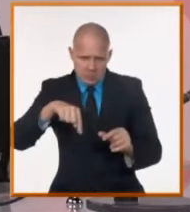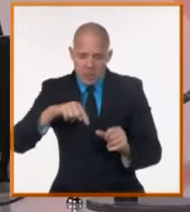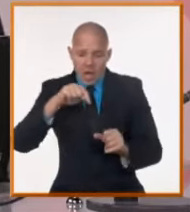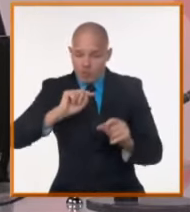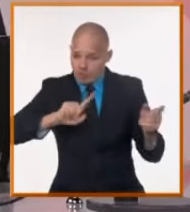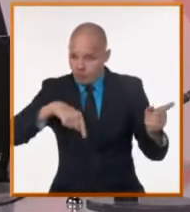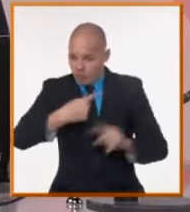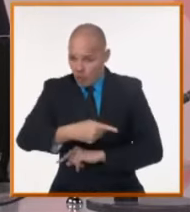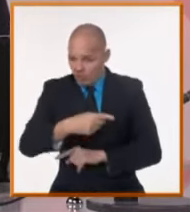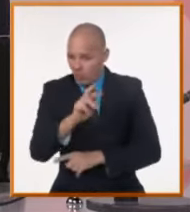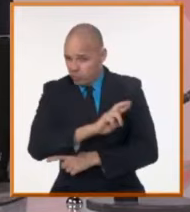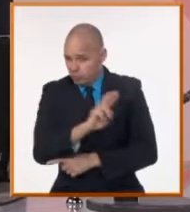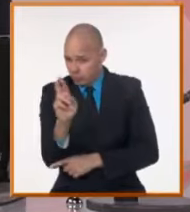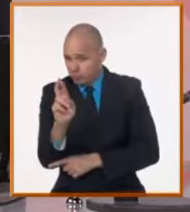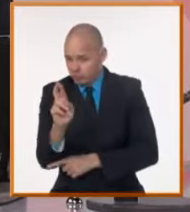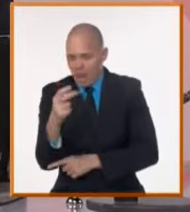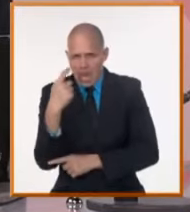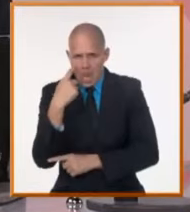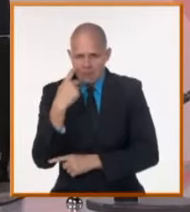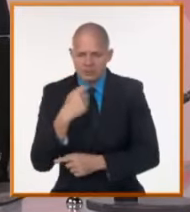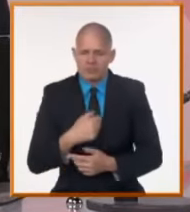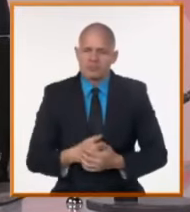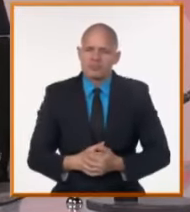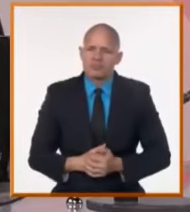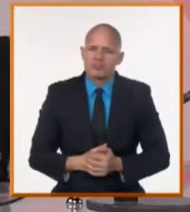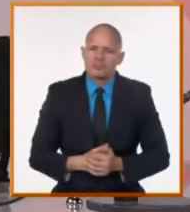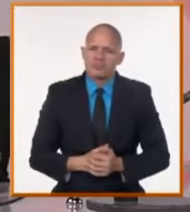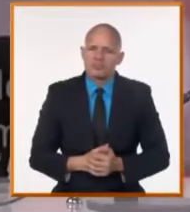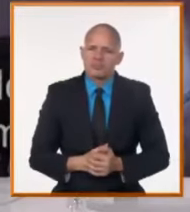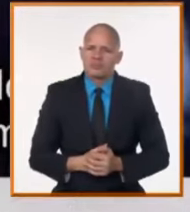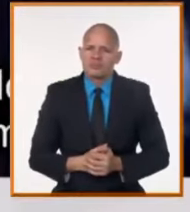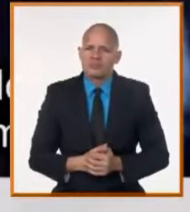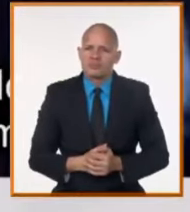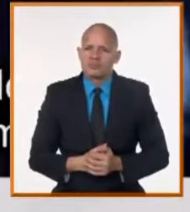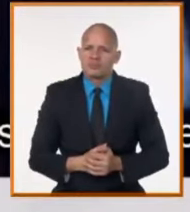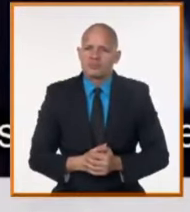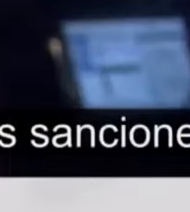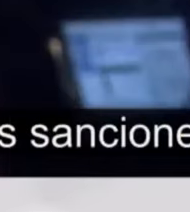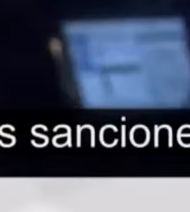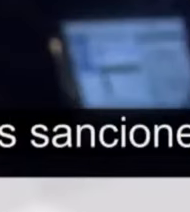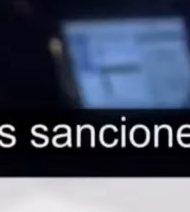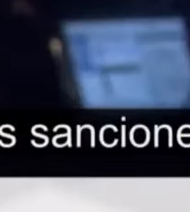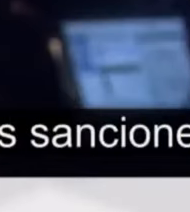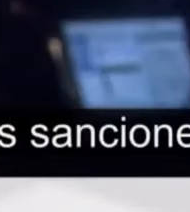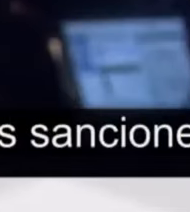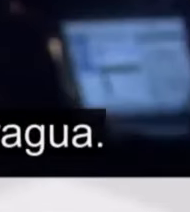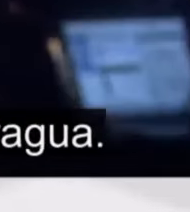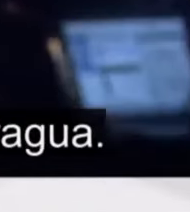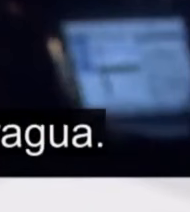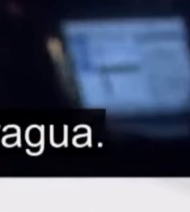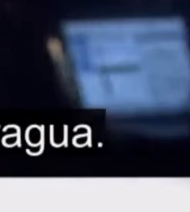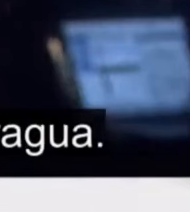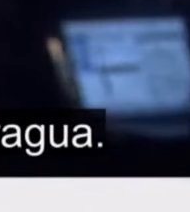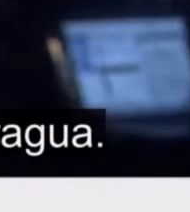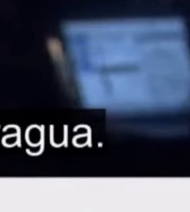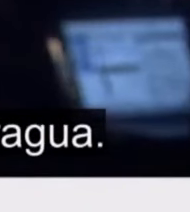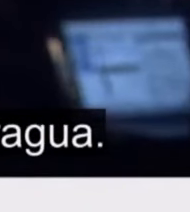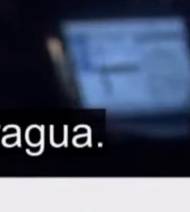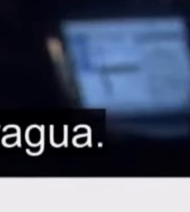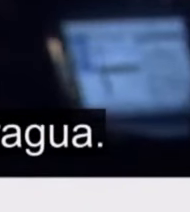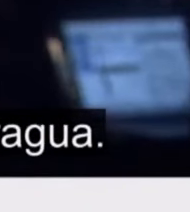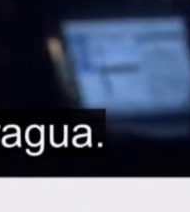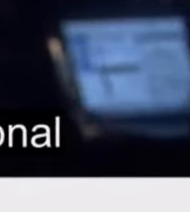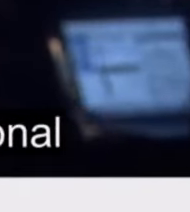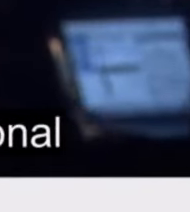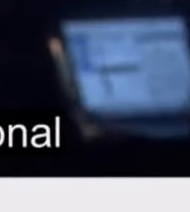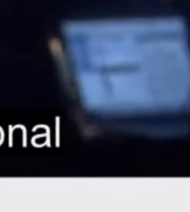no finge, no disimula, no maquilla. Veamos lo que dice. The Trump administration said Wednesday it's further tightening sanctions on Cuba,